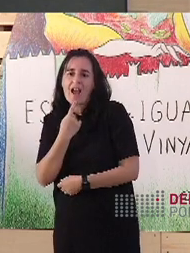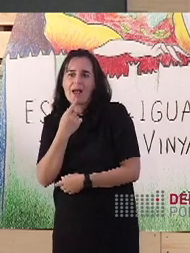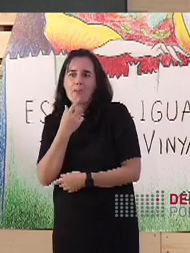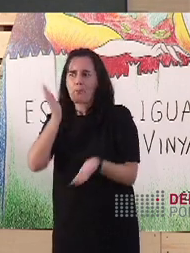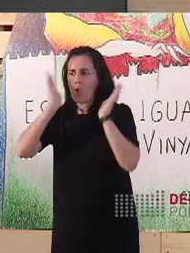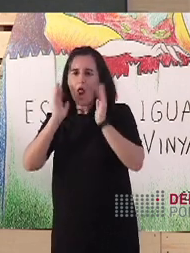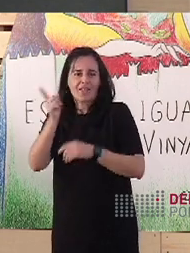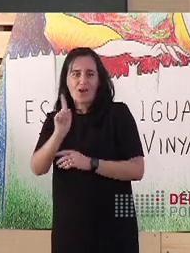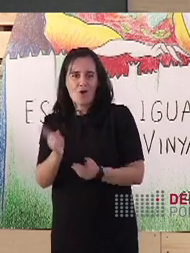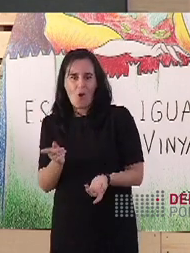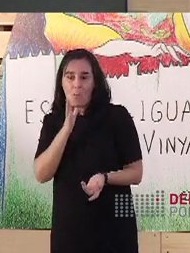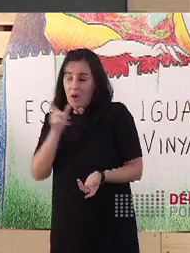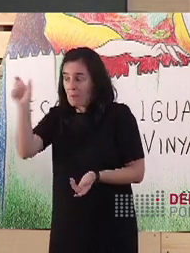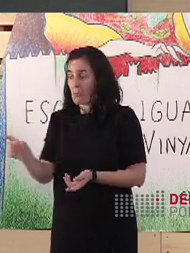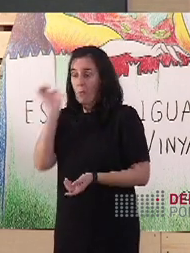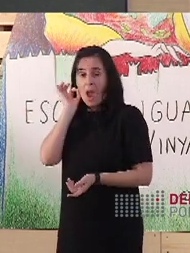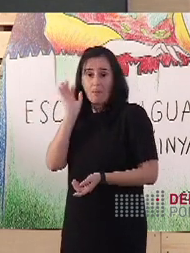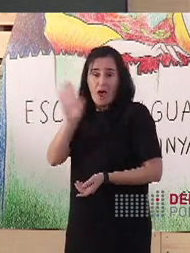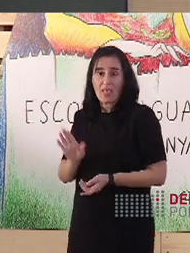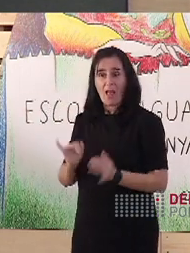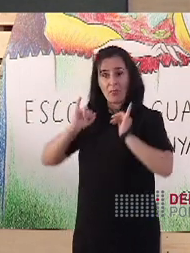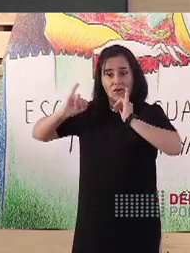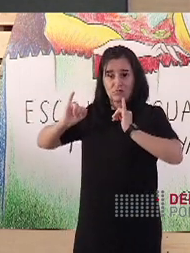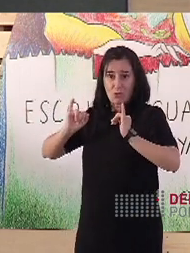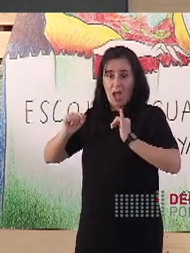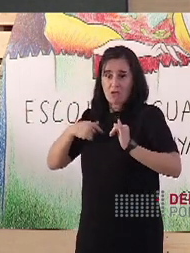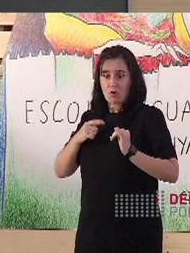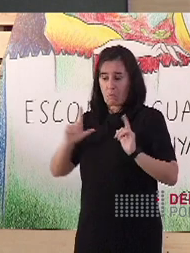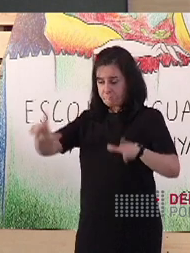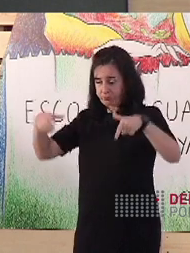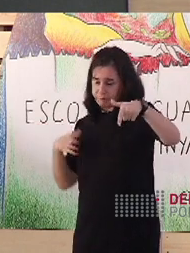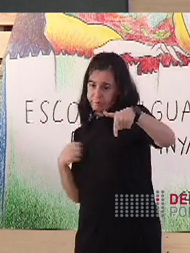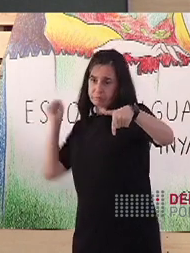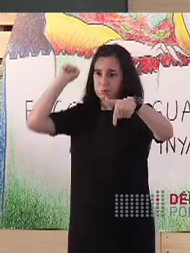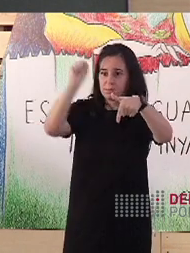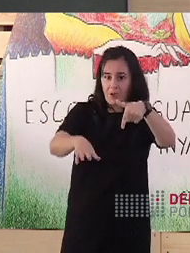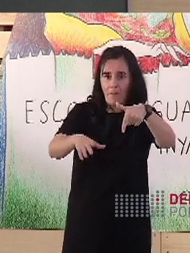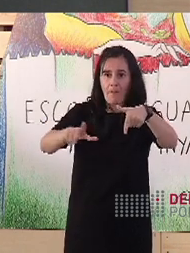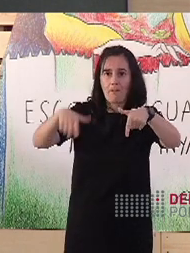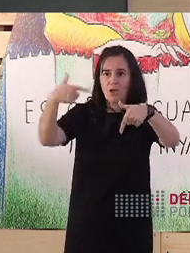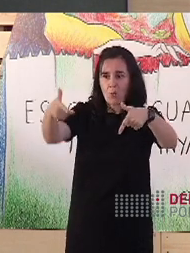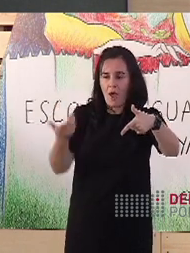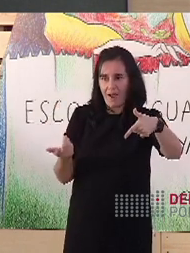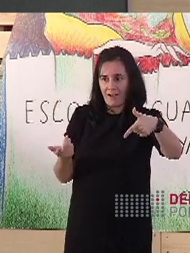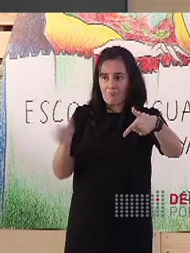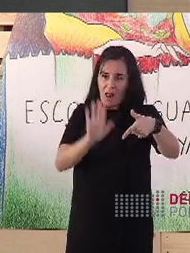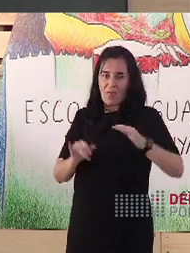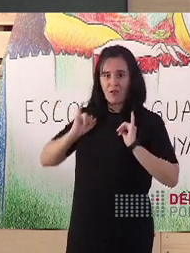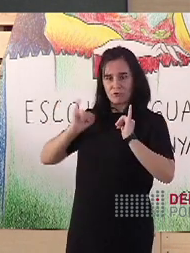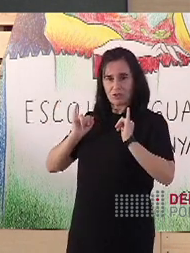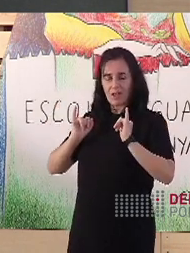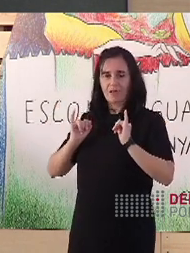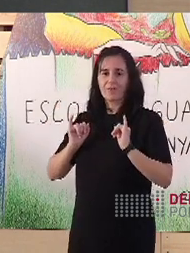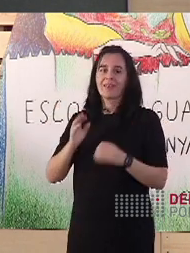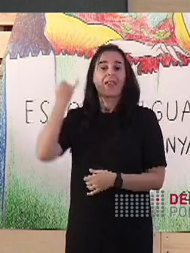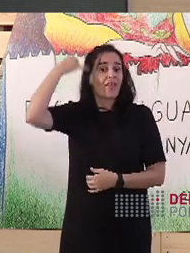chica se está riendo, si la chica está disfrutando de que la echen en la mierda, literalmente, en la basura, bueno, pues esta idea perversa, que la vemos así en la moda y no